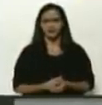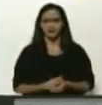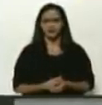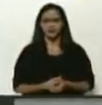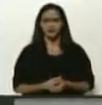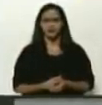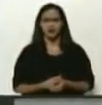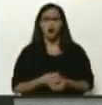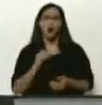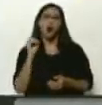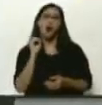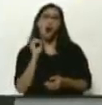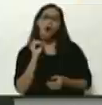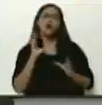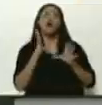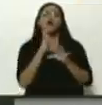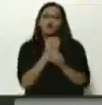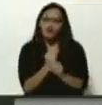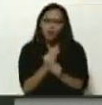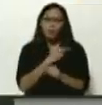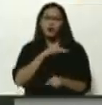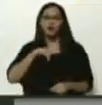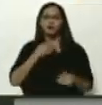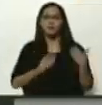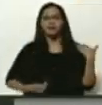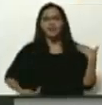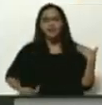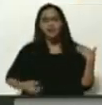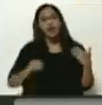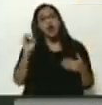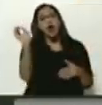O confiamos en nuestro presidente o lo demás es